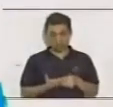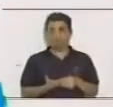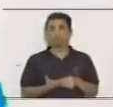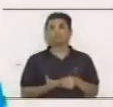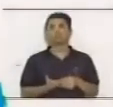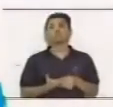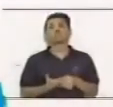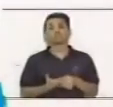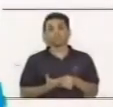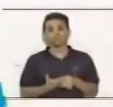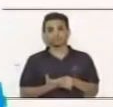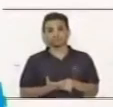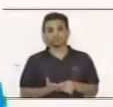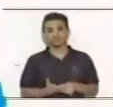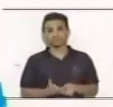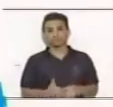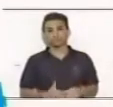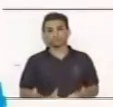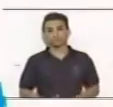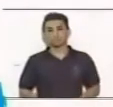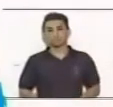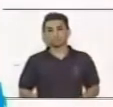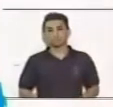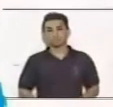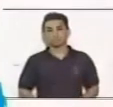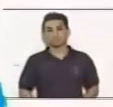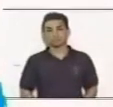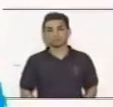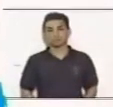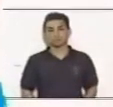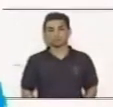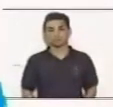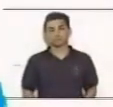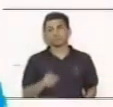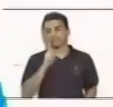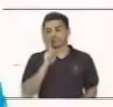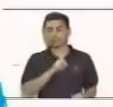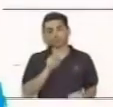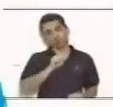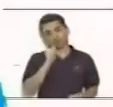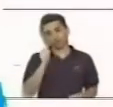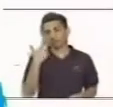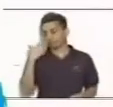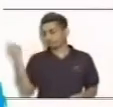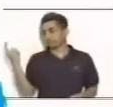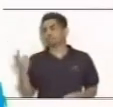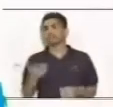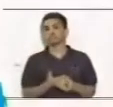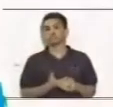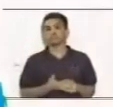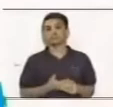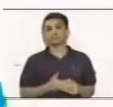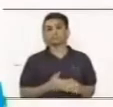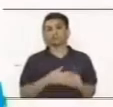¿Se recuerdan qué significan estas letras? Las usamos ese día.